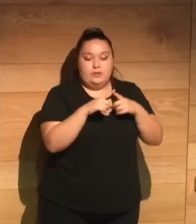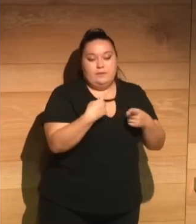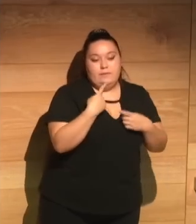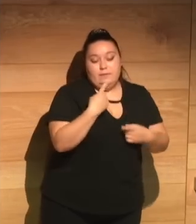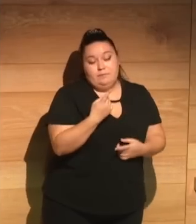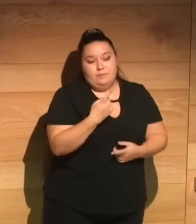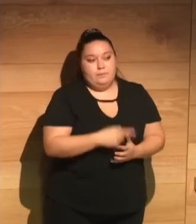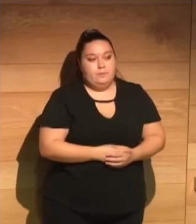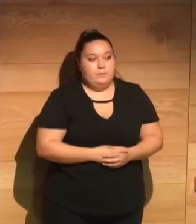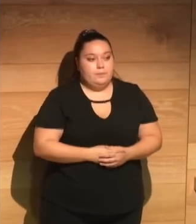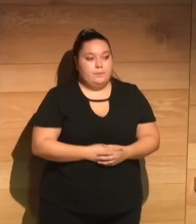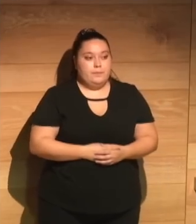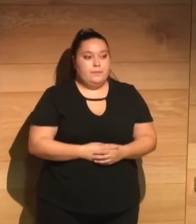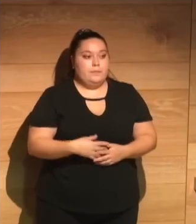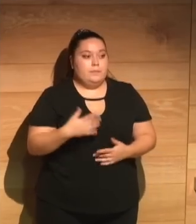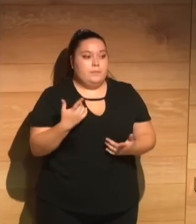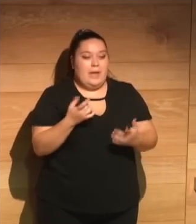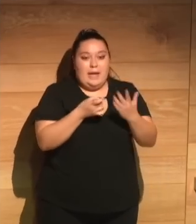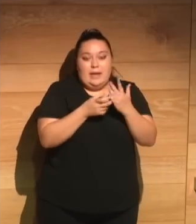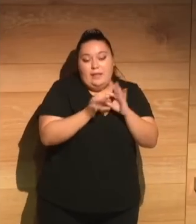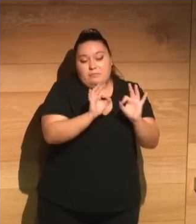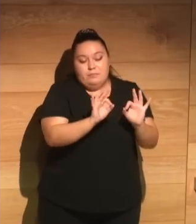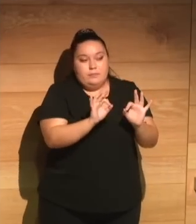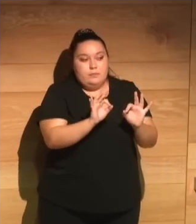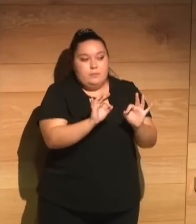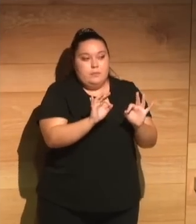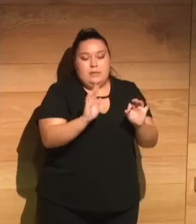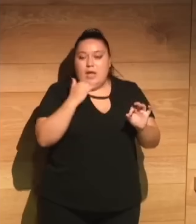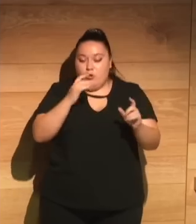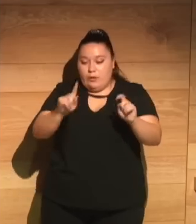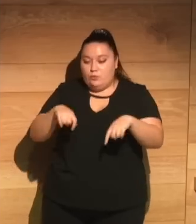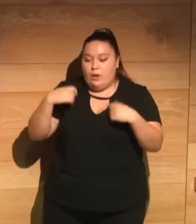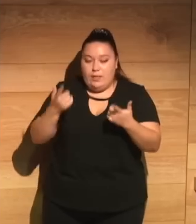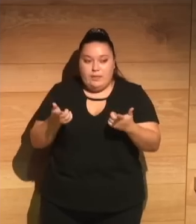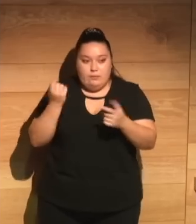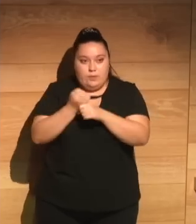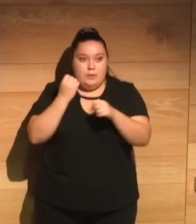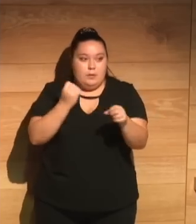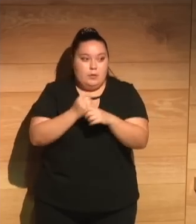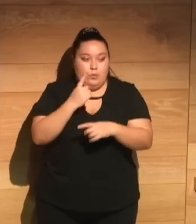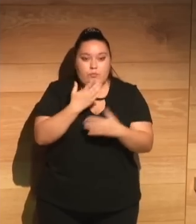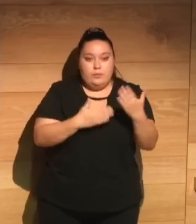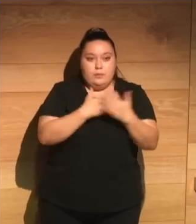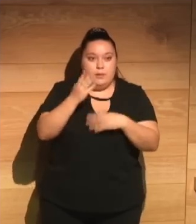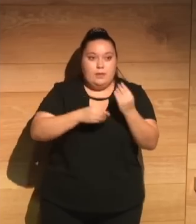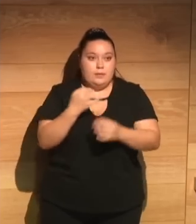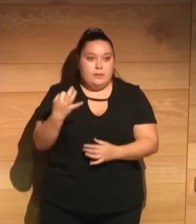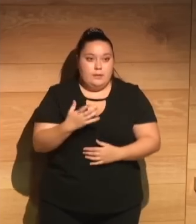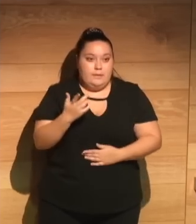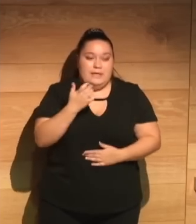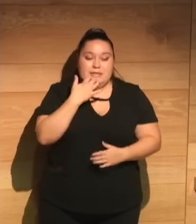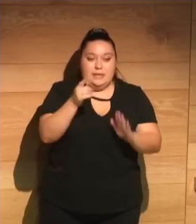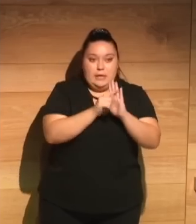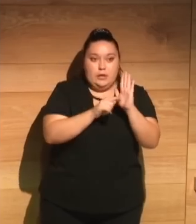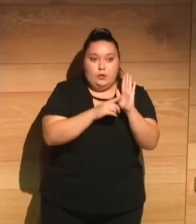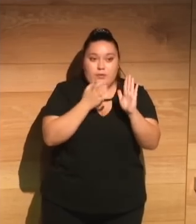Obviamente, sin entrar en la calidad de eso, es simplemente la naturaleza de un trabajo que hay que hacer en un solo día y que muchas veces el guión, si se lo han